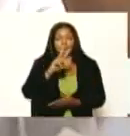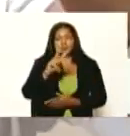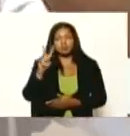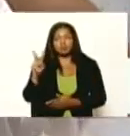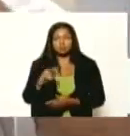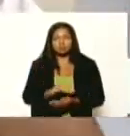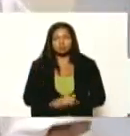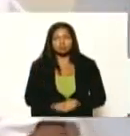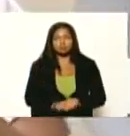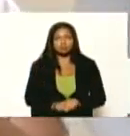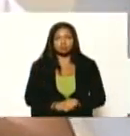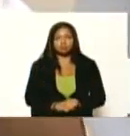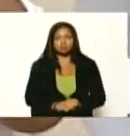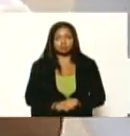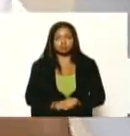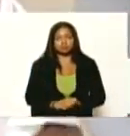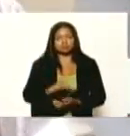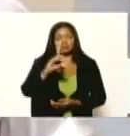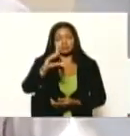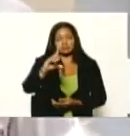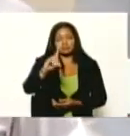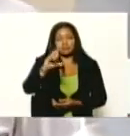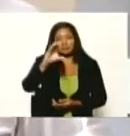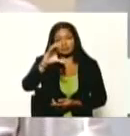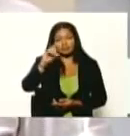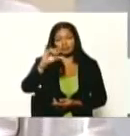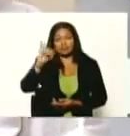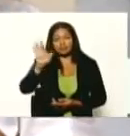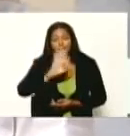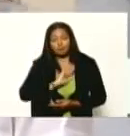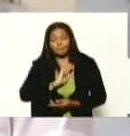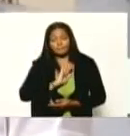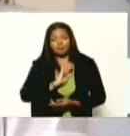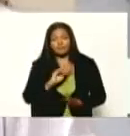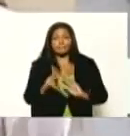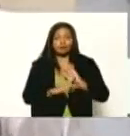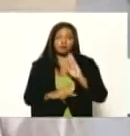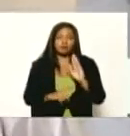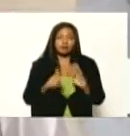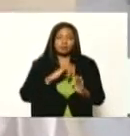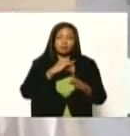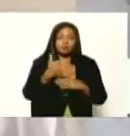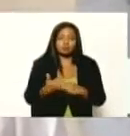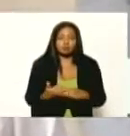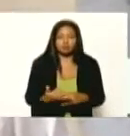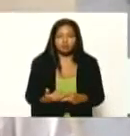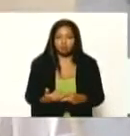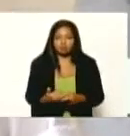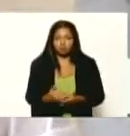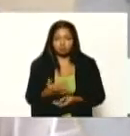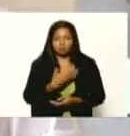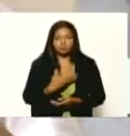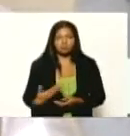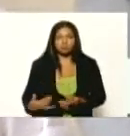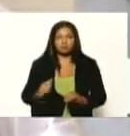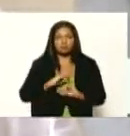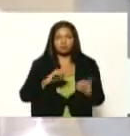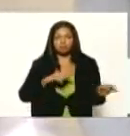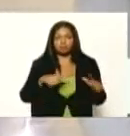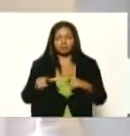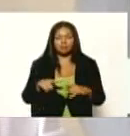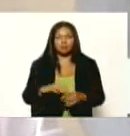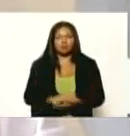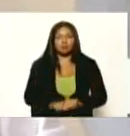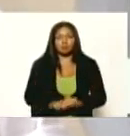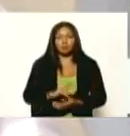2022 el CDI de nuestra parroquia. Este proyecto, señor presidente, ya lo tenemos hace